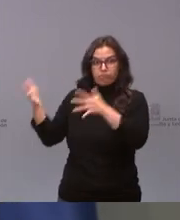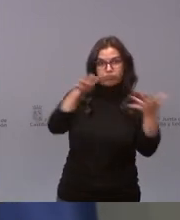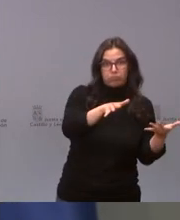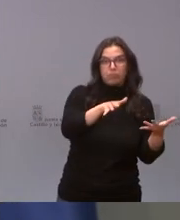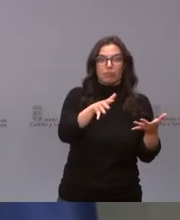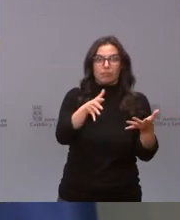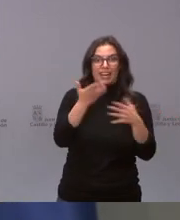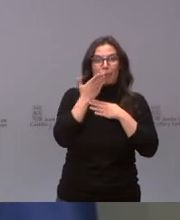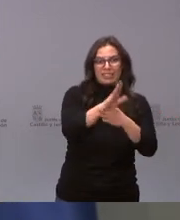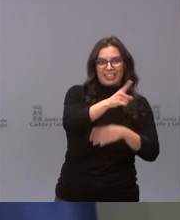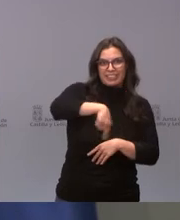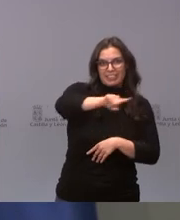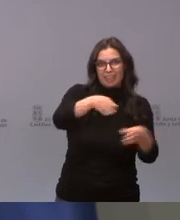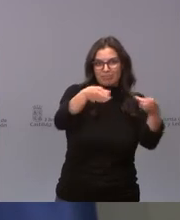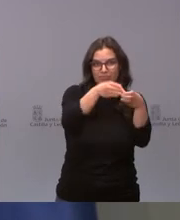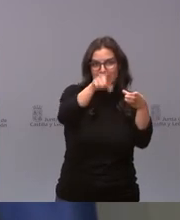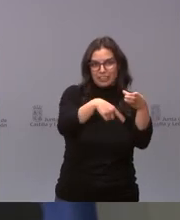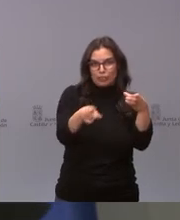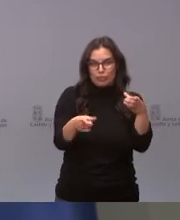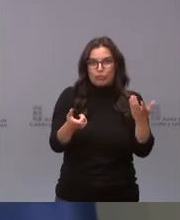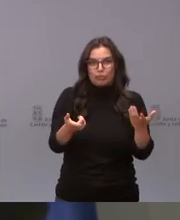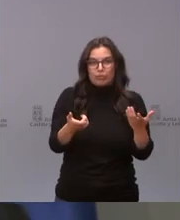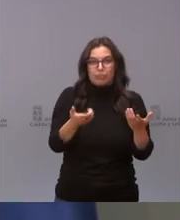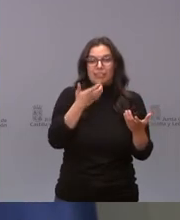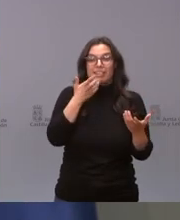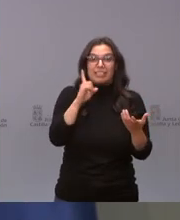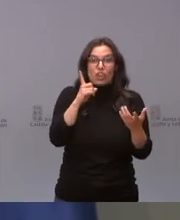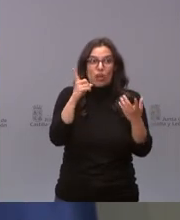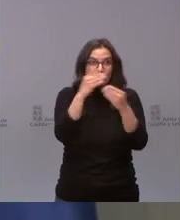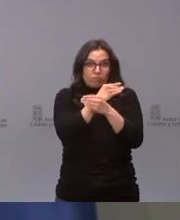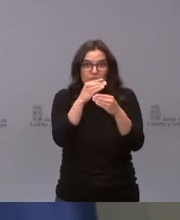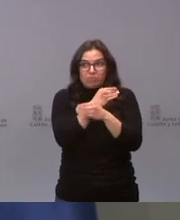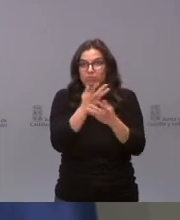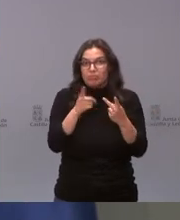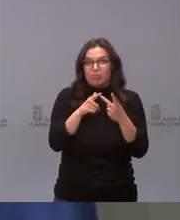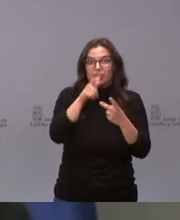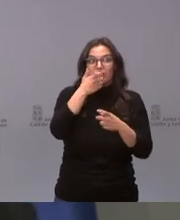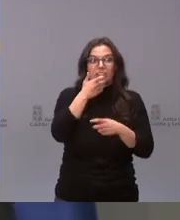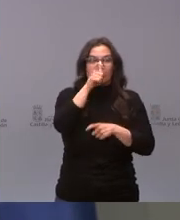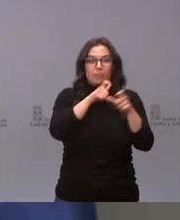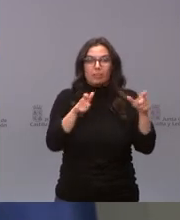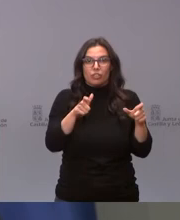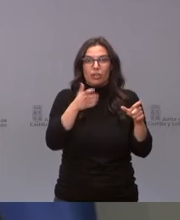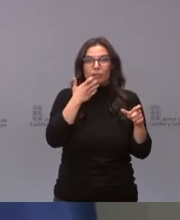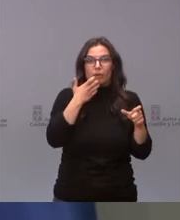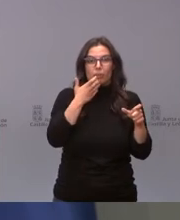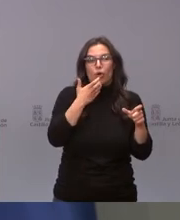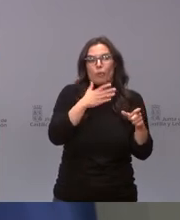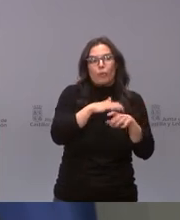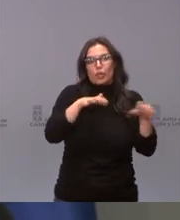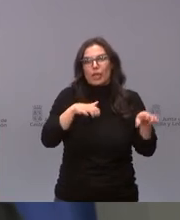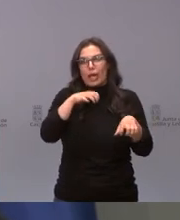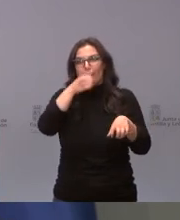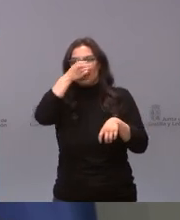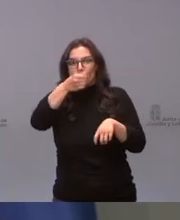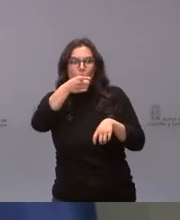con los votos emitidos, porque si no te encajan, si la gente tiene más recuerdo de voto de un partido que de otro, probablemente la